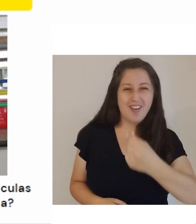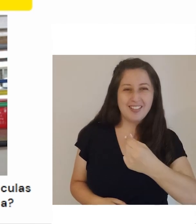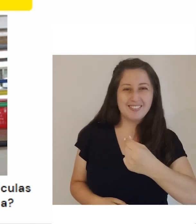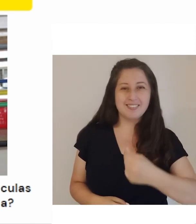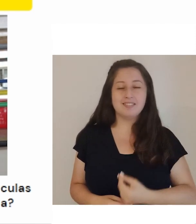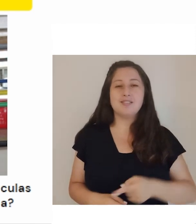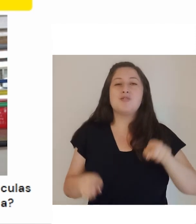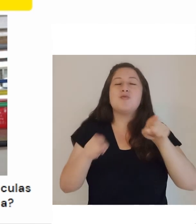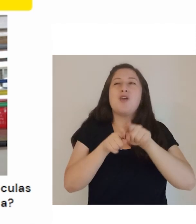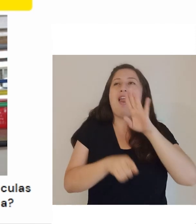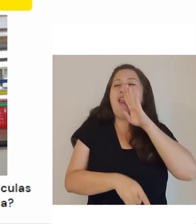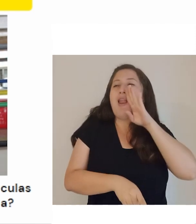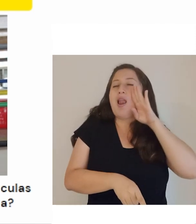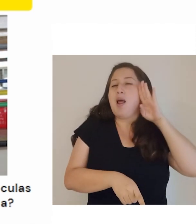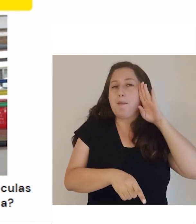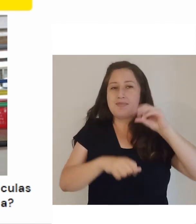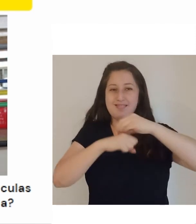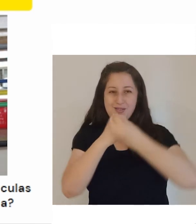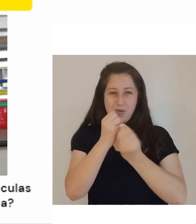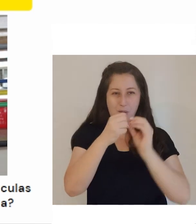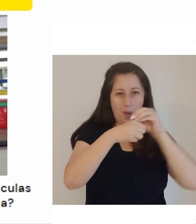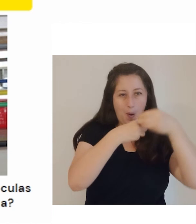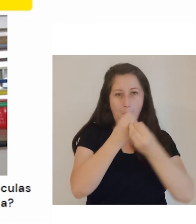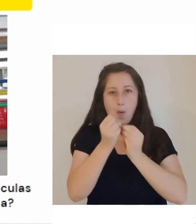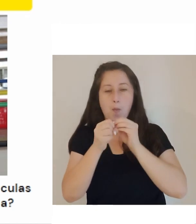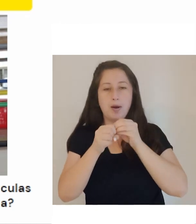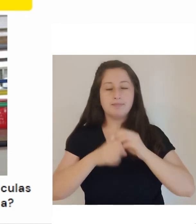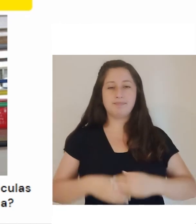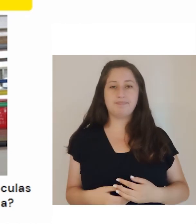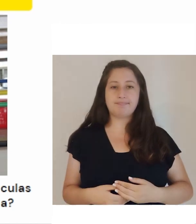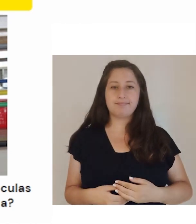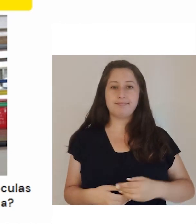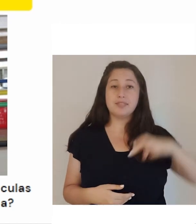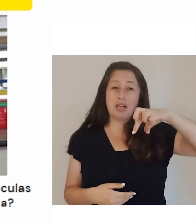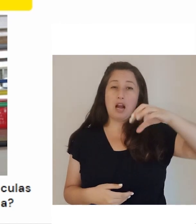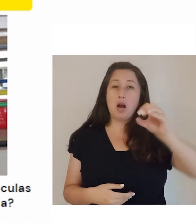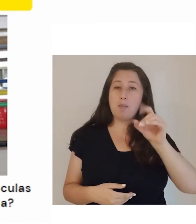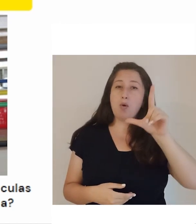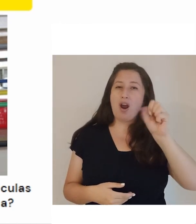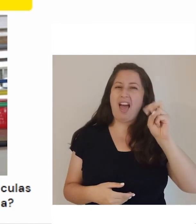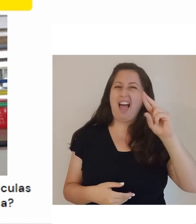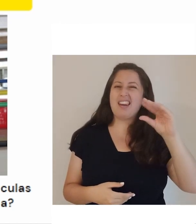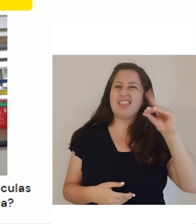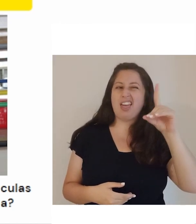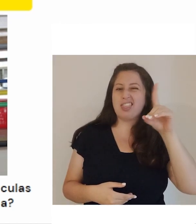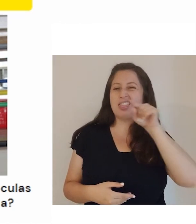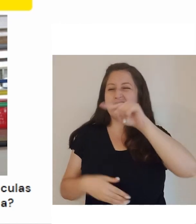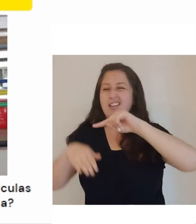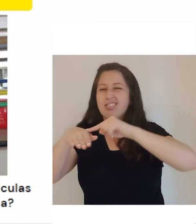se purifica un compuesto. ¿Cómo la polaridad de las moléculas se aprovechan en esta técnica?